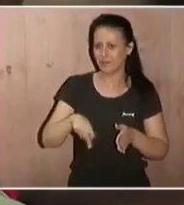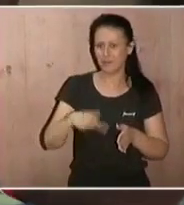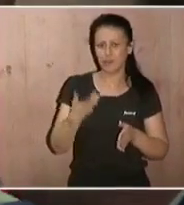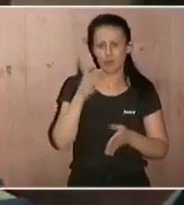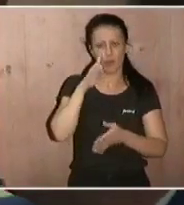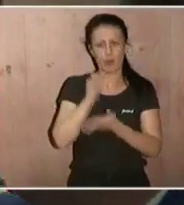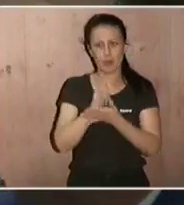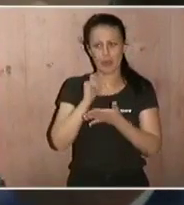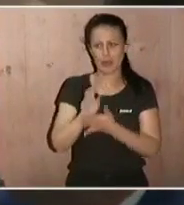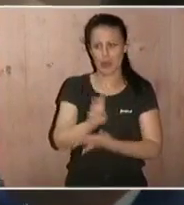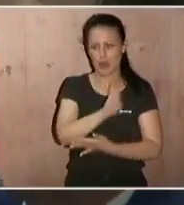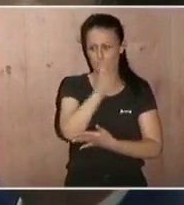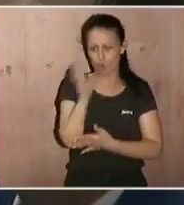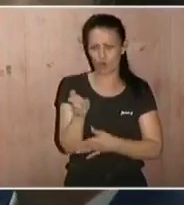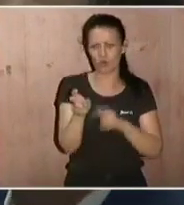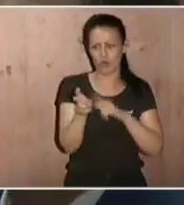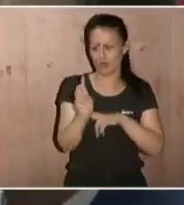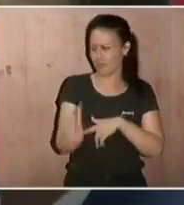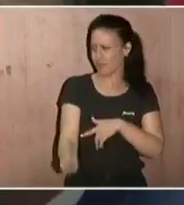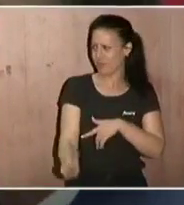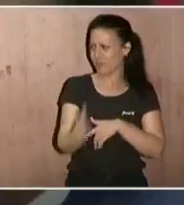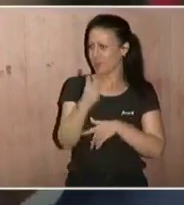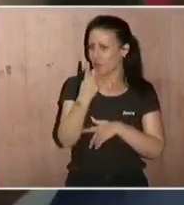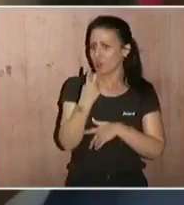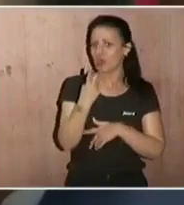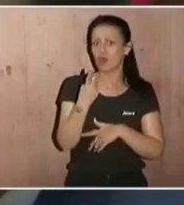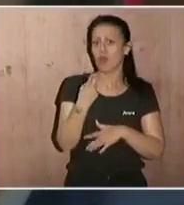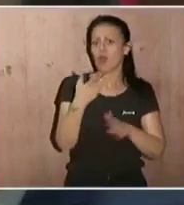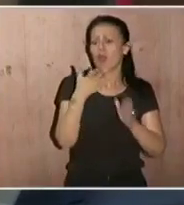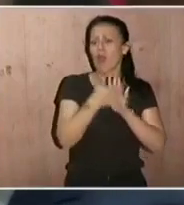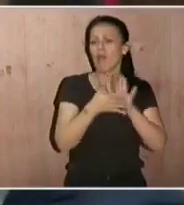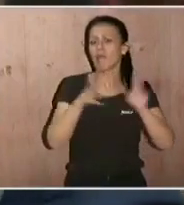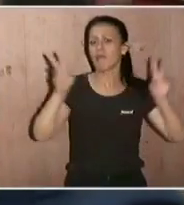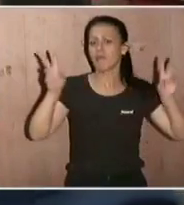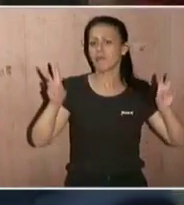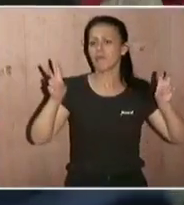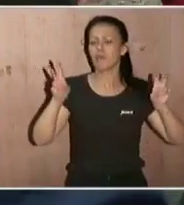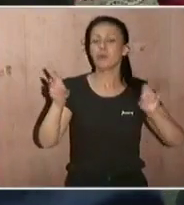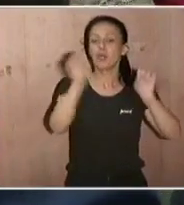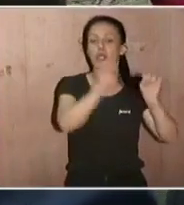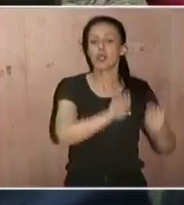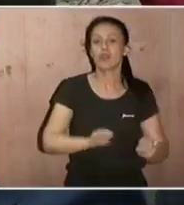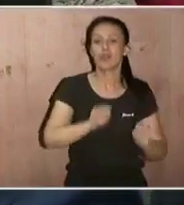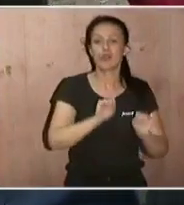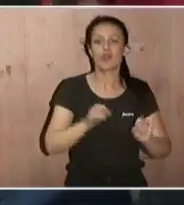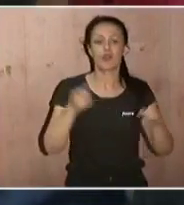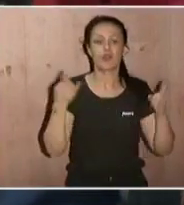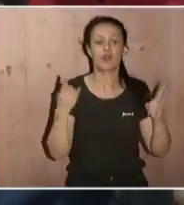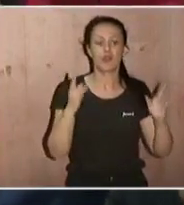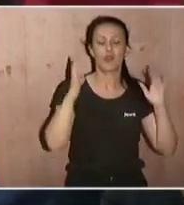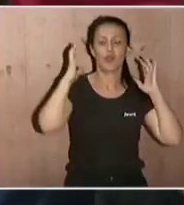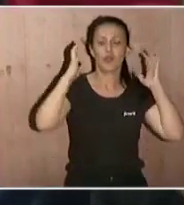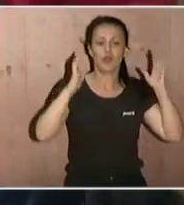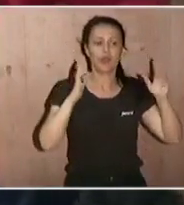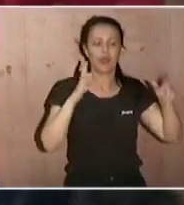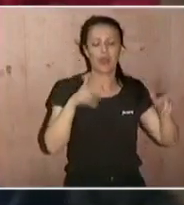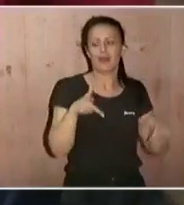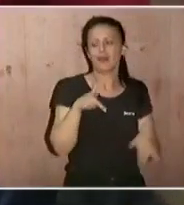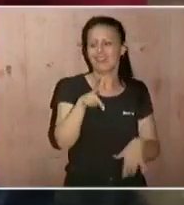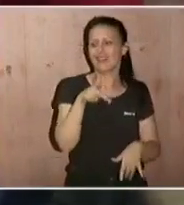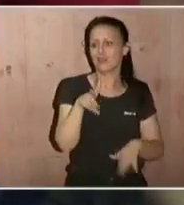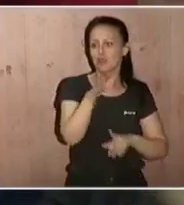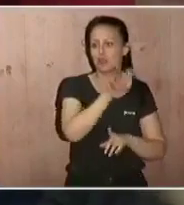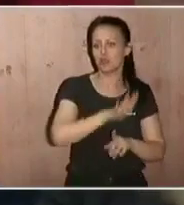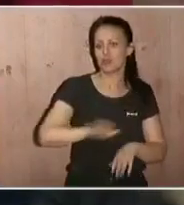suyo, igualmente pionero, titulado La protección de la fauna en el derecho español. En este